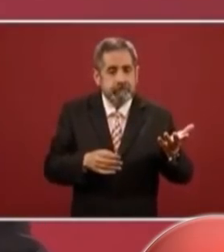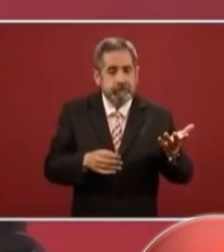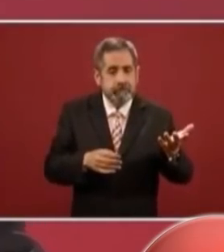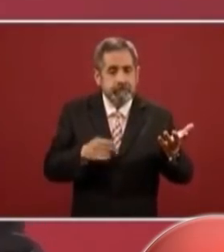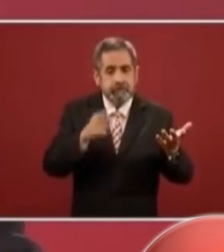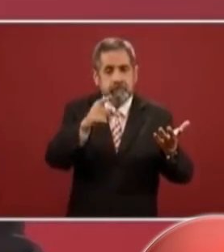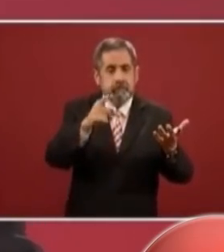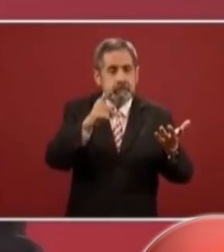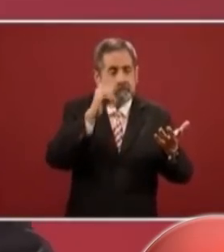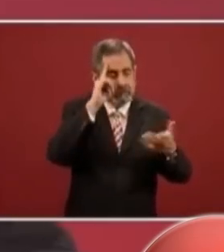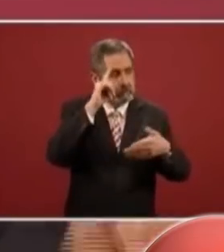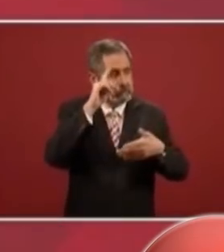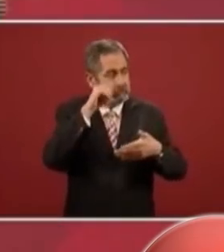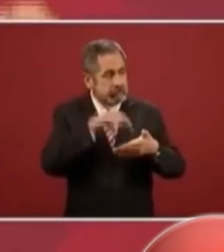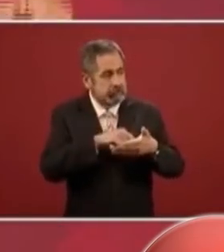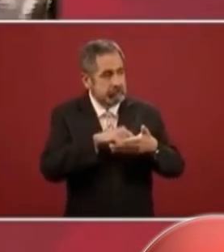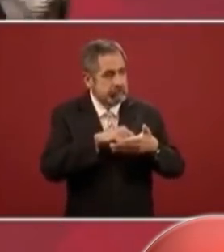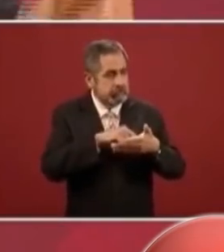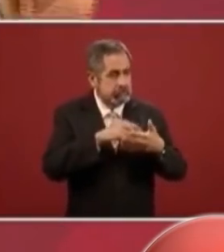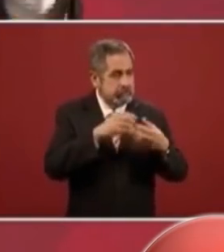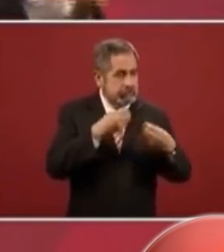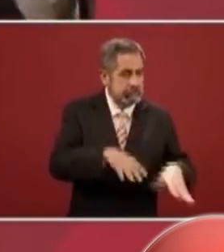olvidar la realidad, pero antes la gente decía,